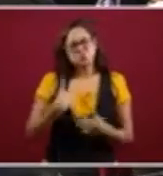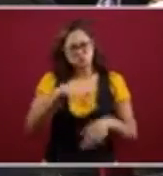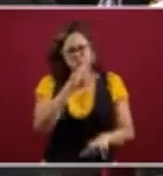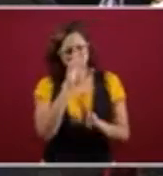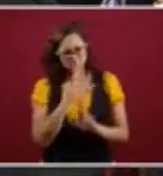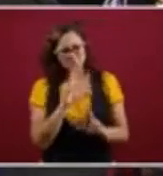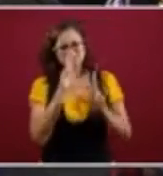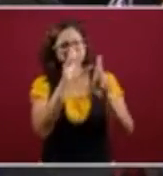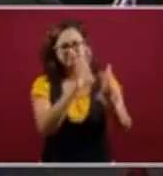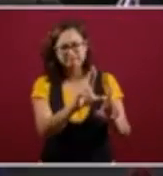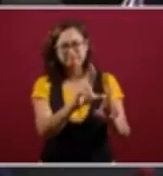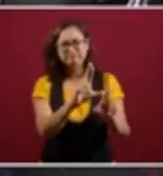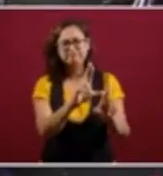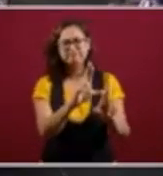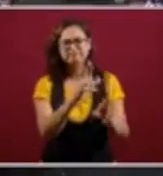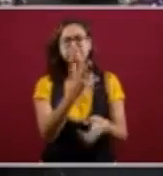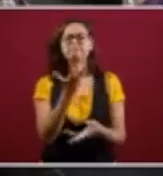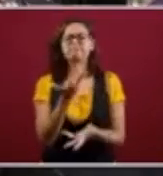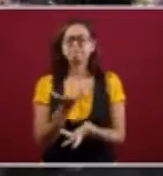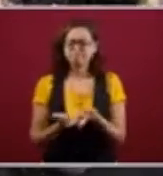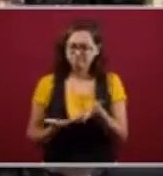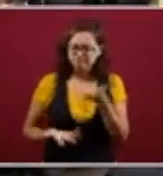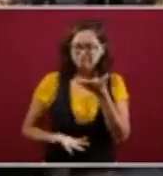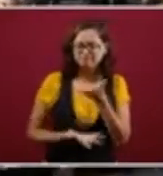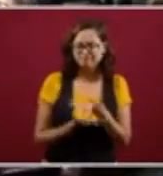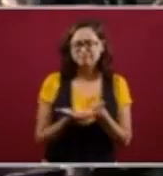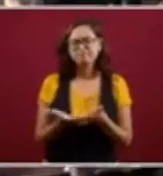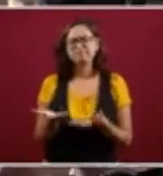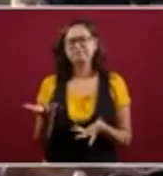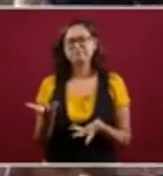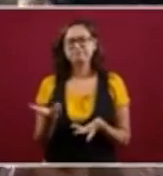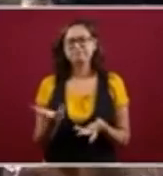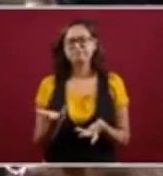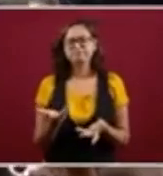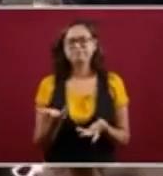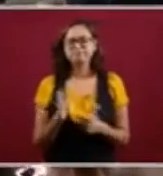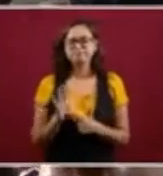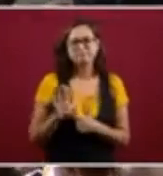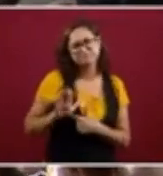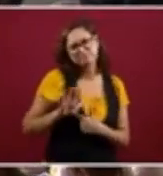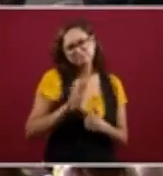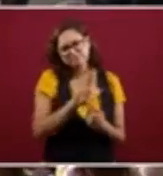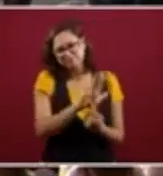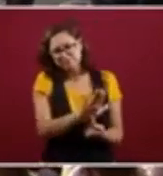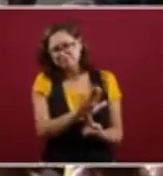forma respetuosa, ¿sí? Y no vamos a